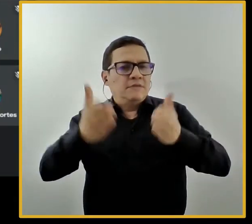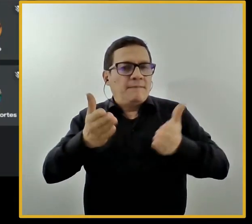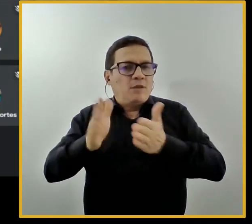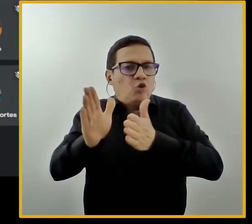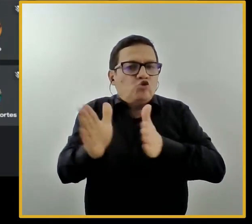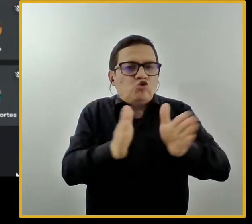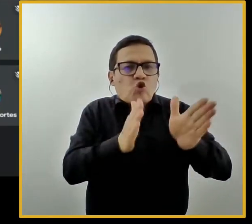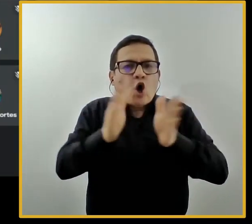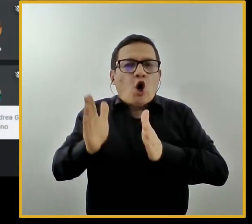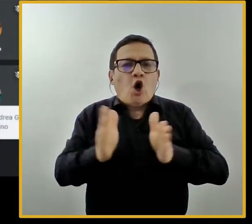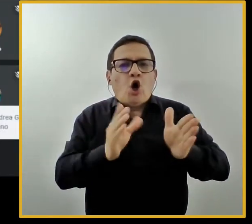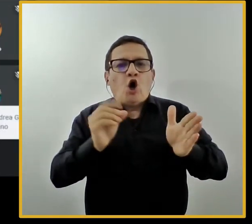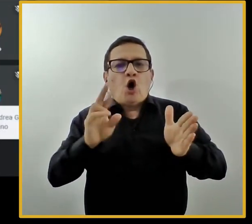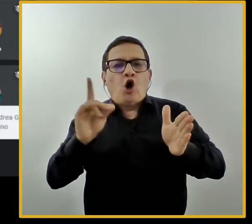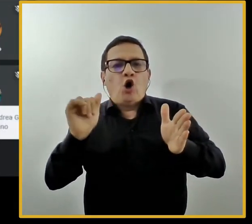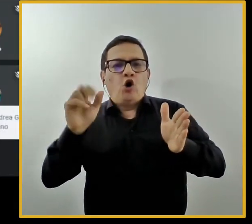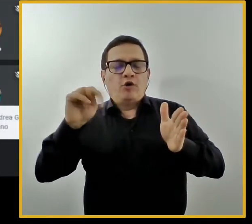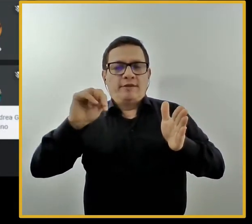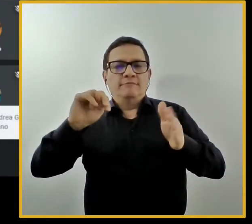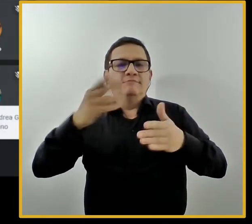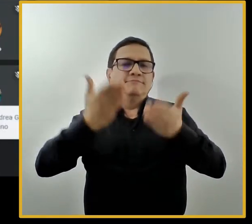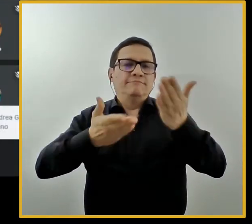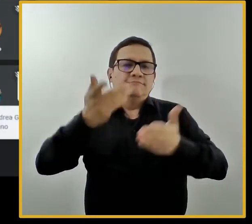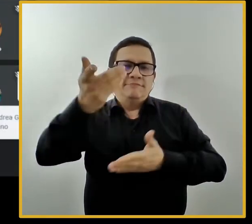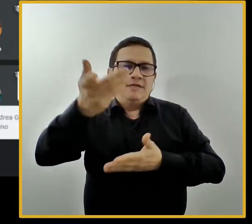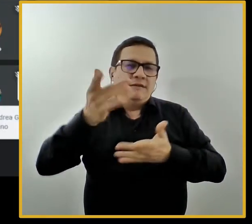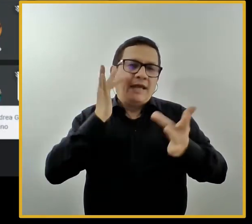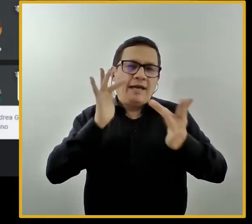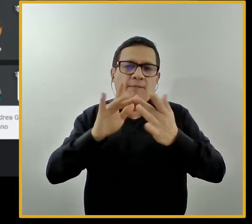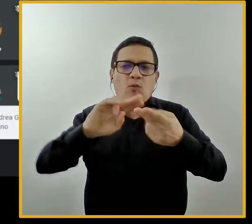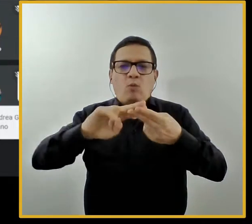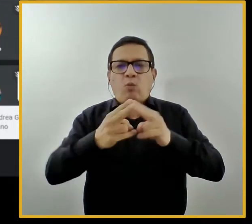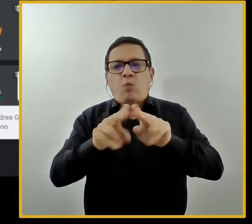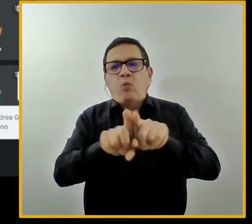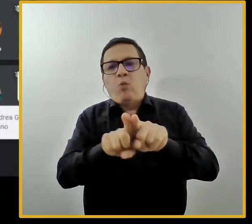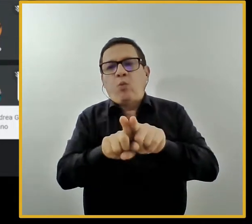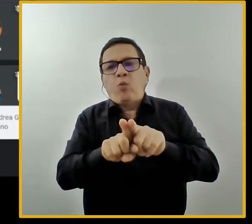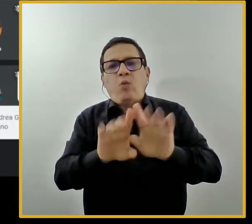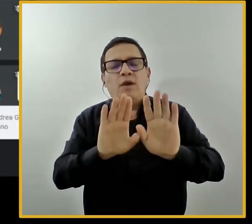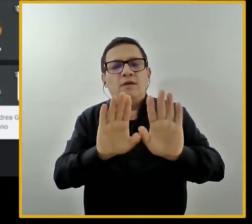orden, ¿cierto? Y este orden pues está relacionado a lo que